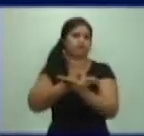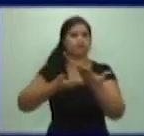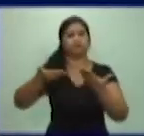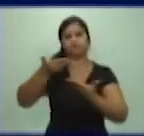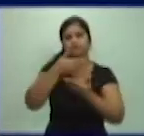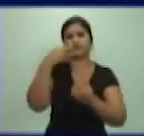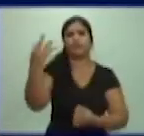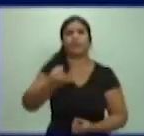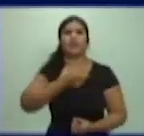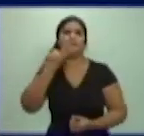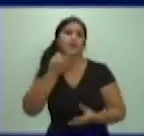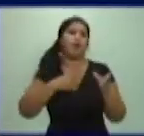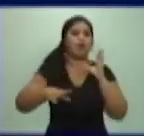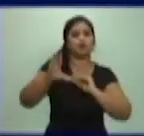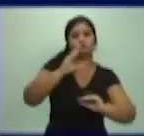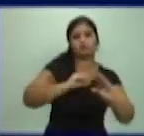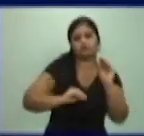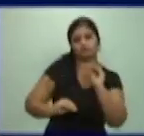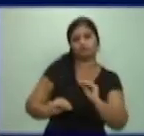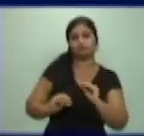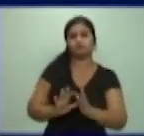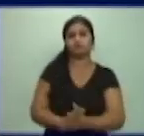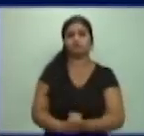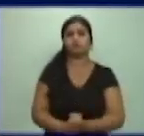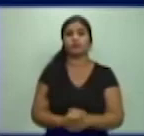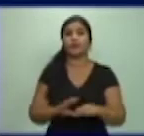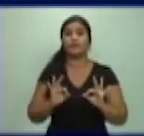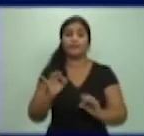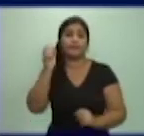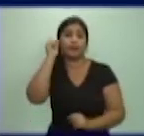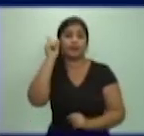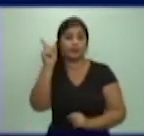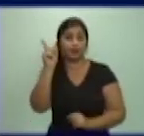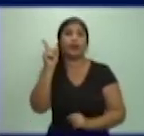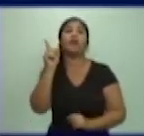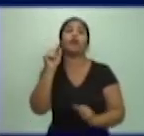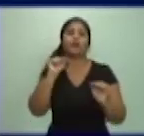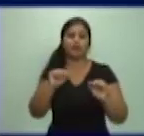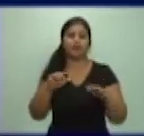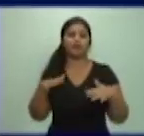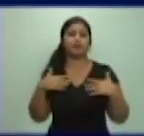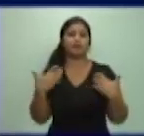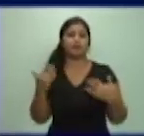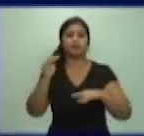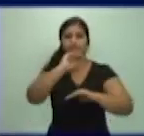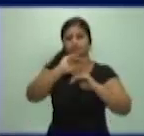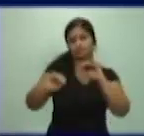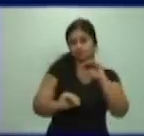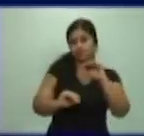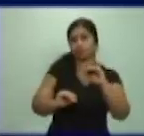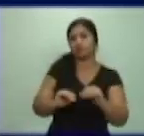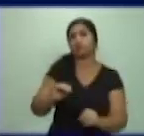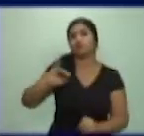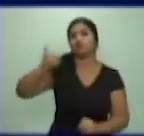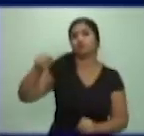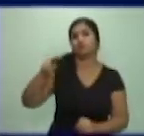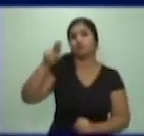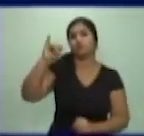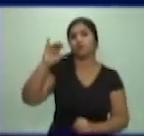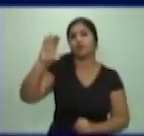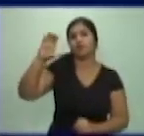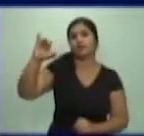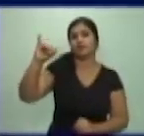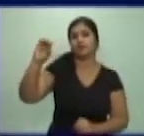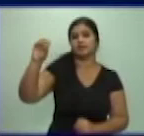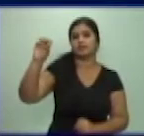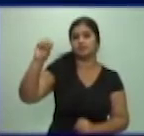dar su opinión personal. Y esas ideas, por supuesto, se sustentan en juicios que se explican,